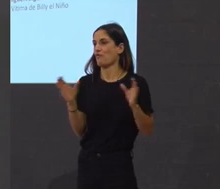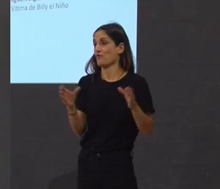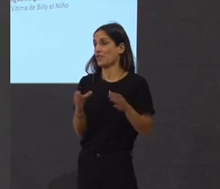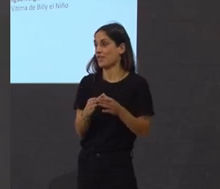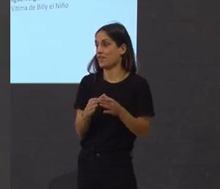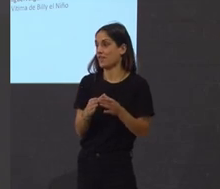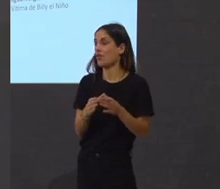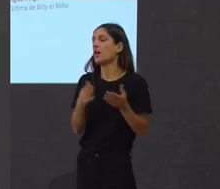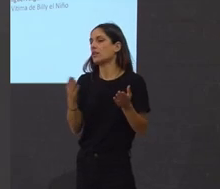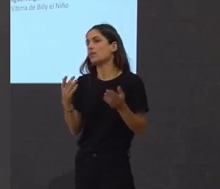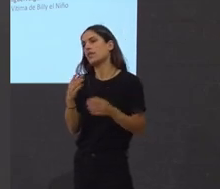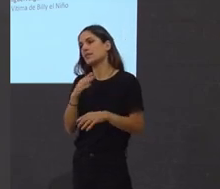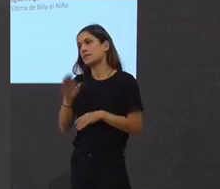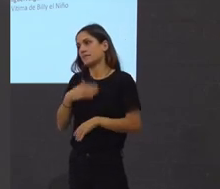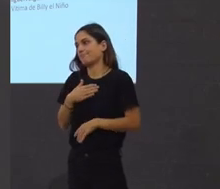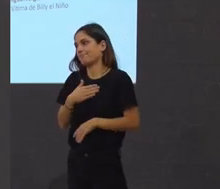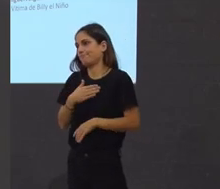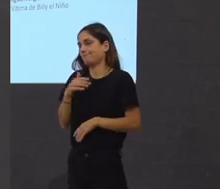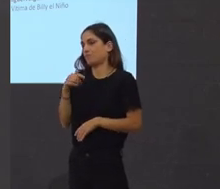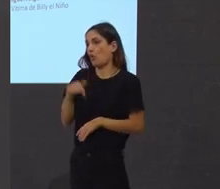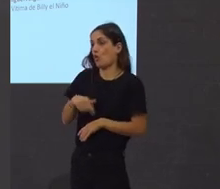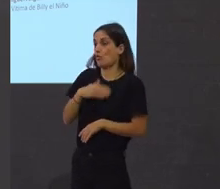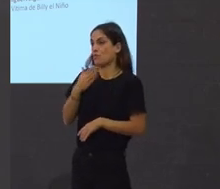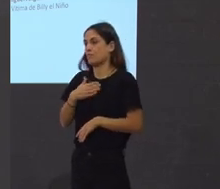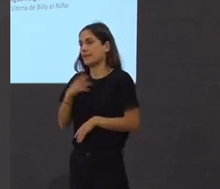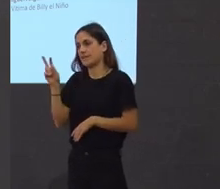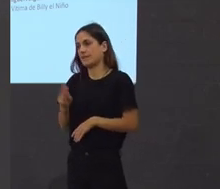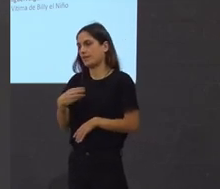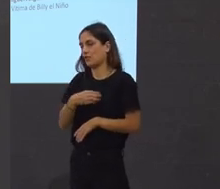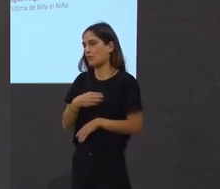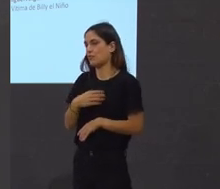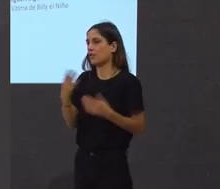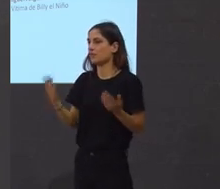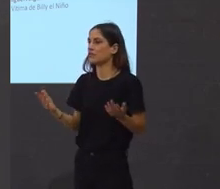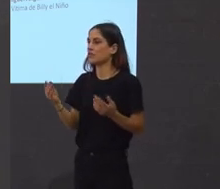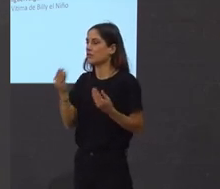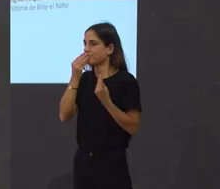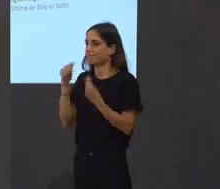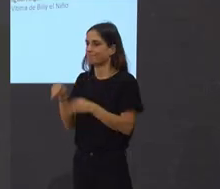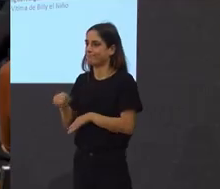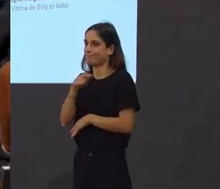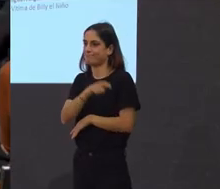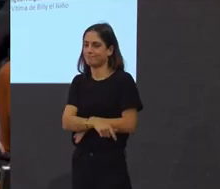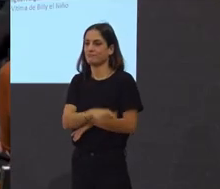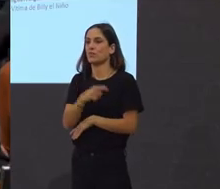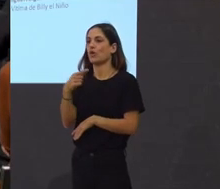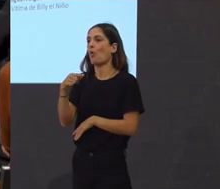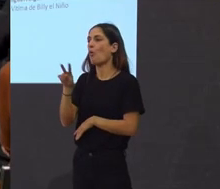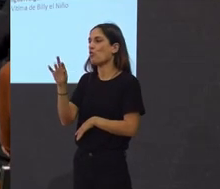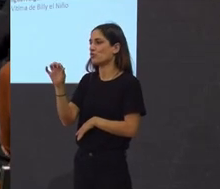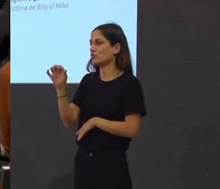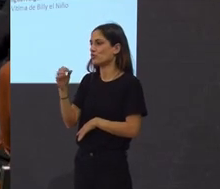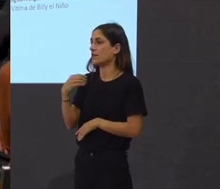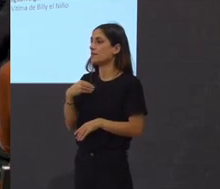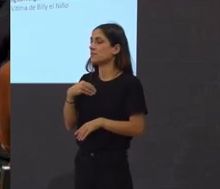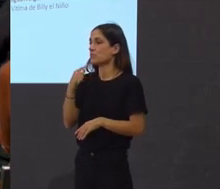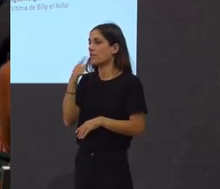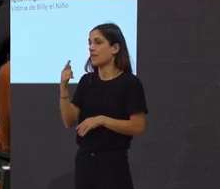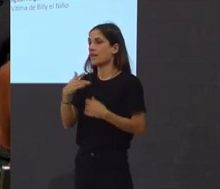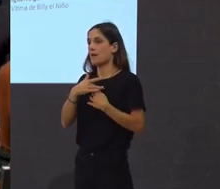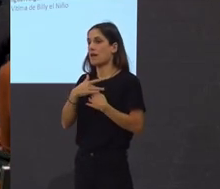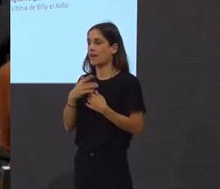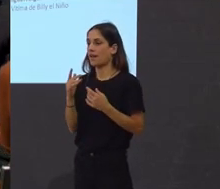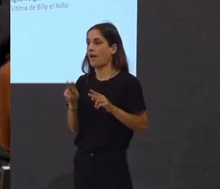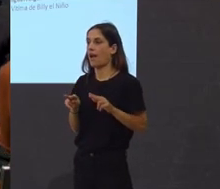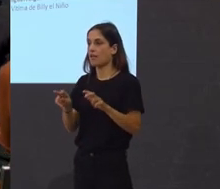aquí pero sabemos que estando bush está chato así que nada que vos station con gus que como decía maría al principio si hay